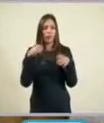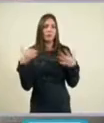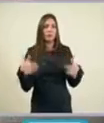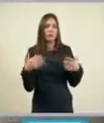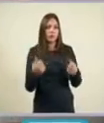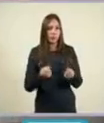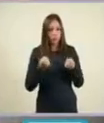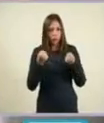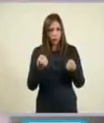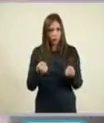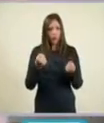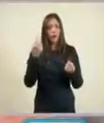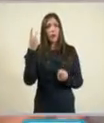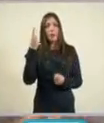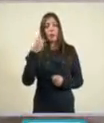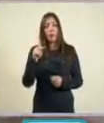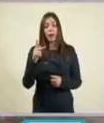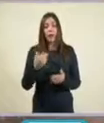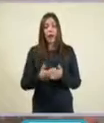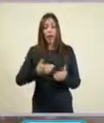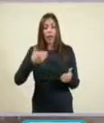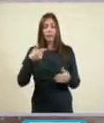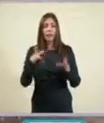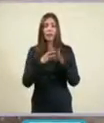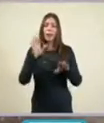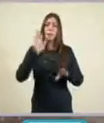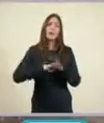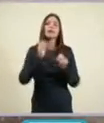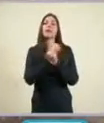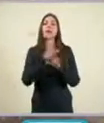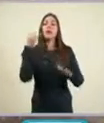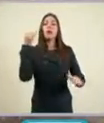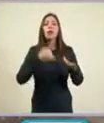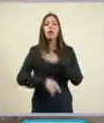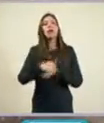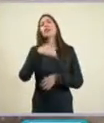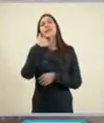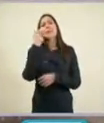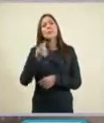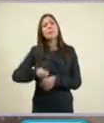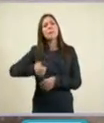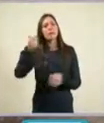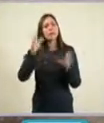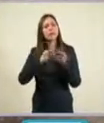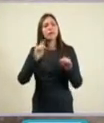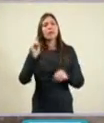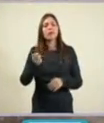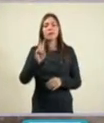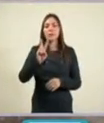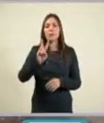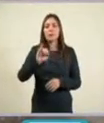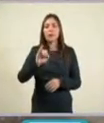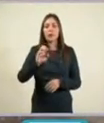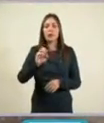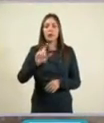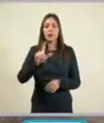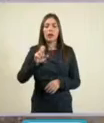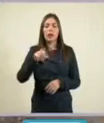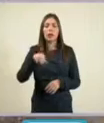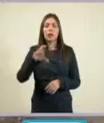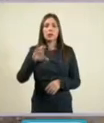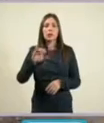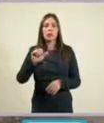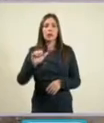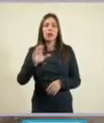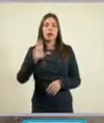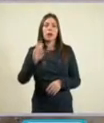Sí. Un tema muy fuerte. Y antes que entres de lleno a este tema, me gustaría que nos definieras violencia cotidiana. ¿A qué nos referimos con eso?